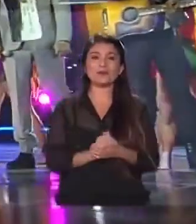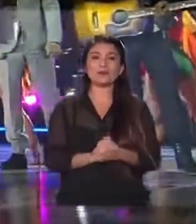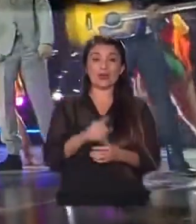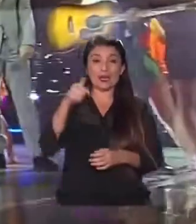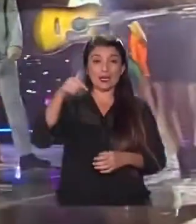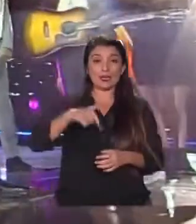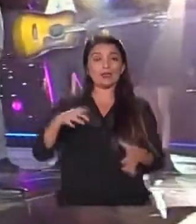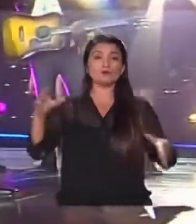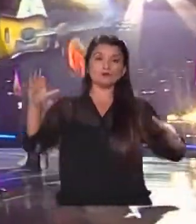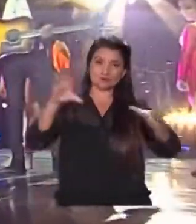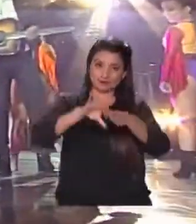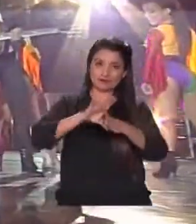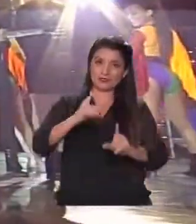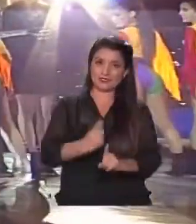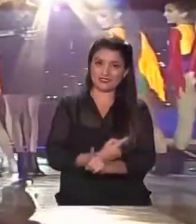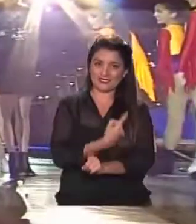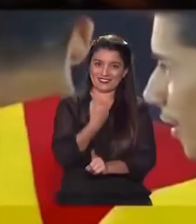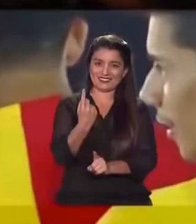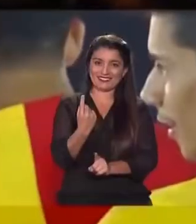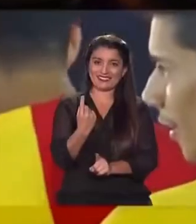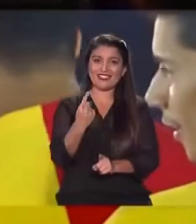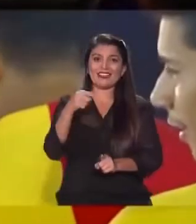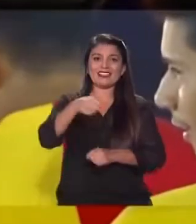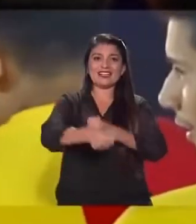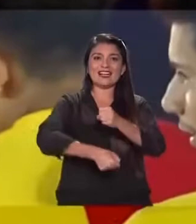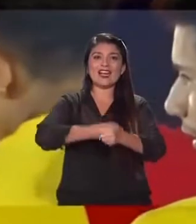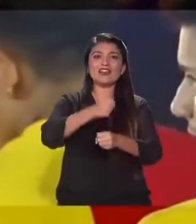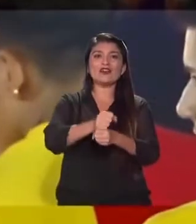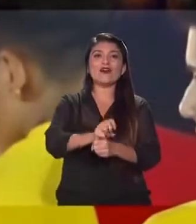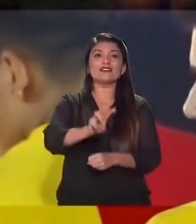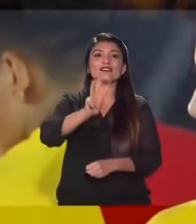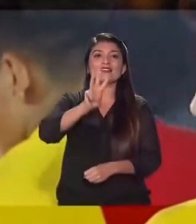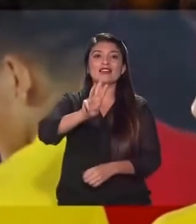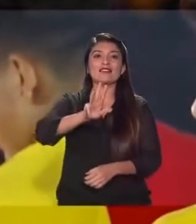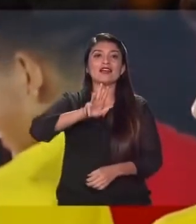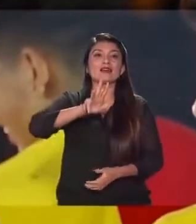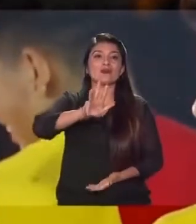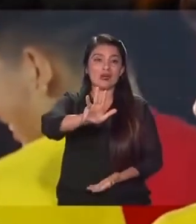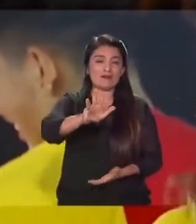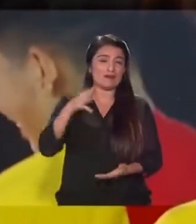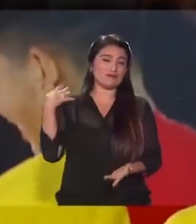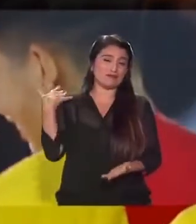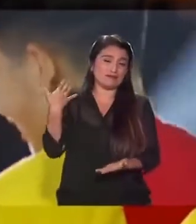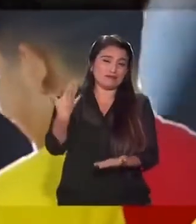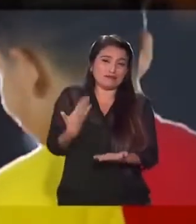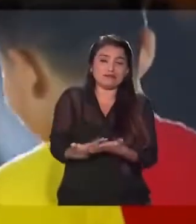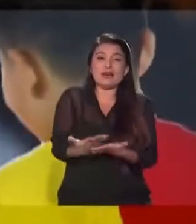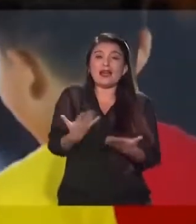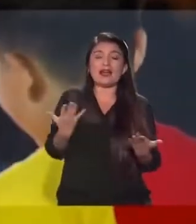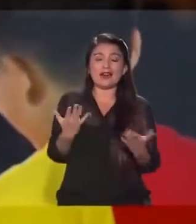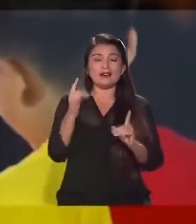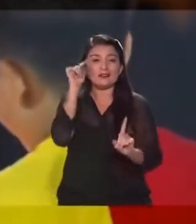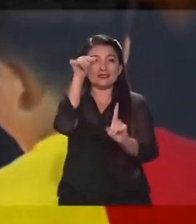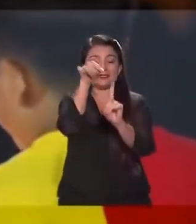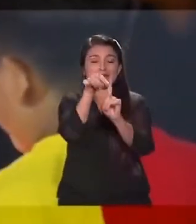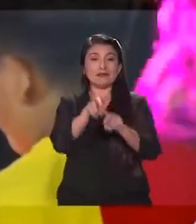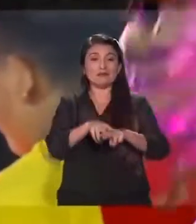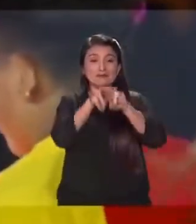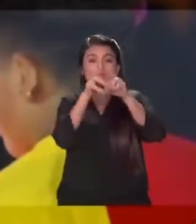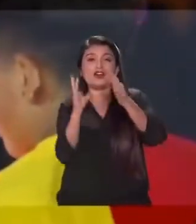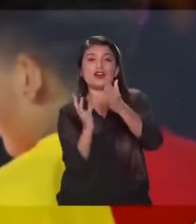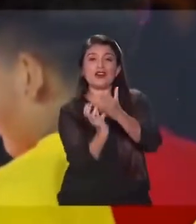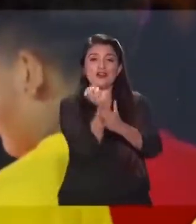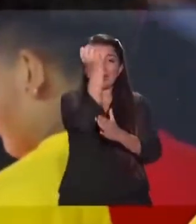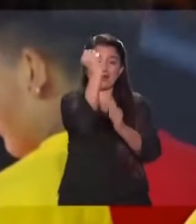Aquí nos reunimos una vez más en el año 39 para lograr superar la meta